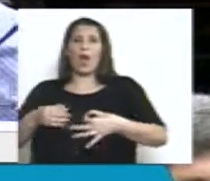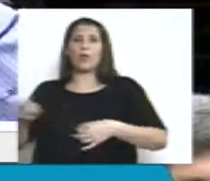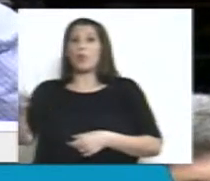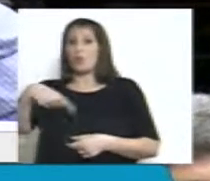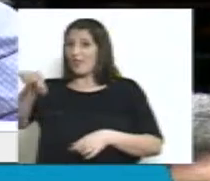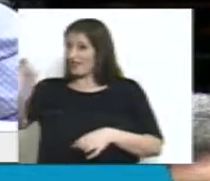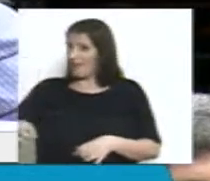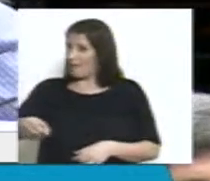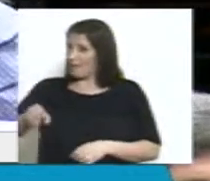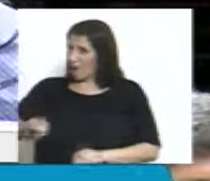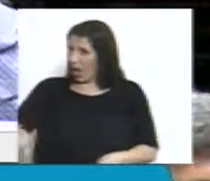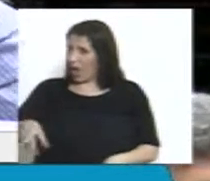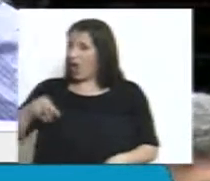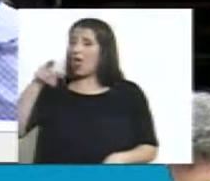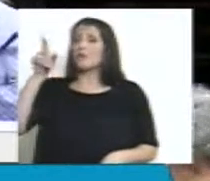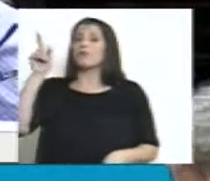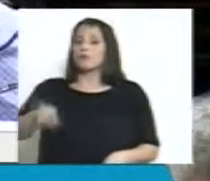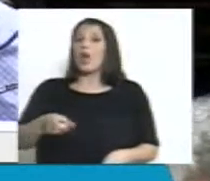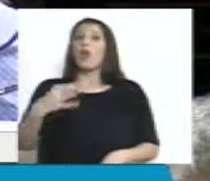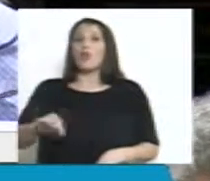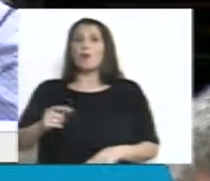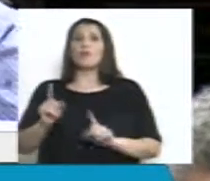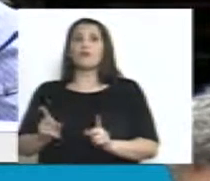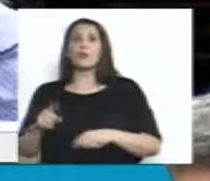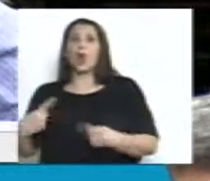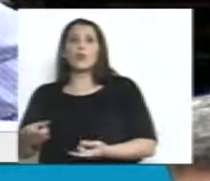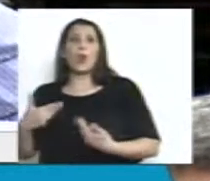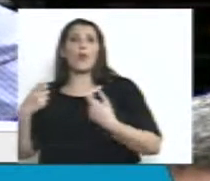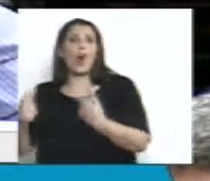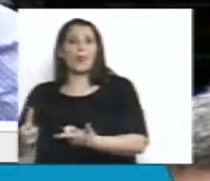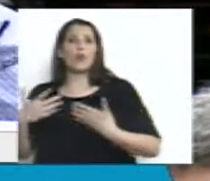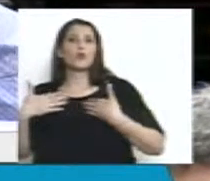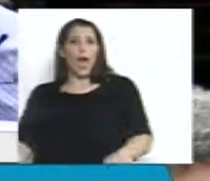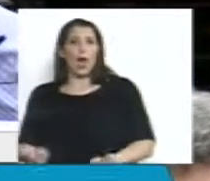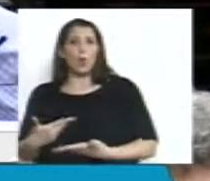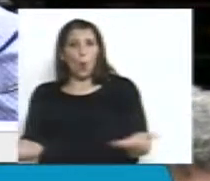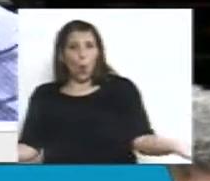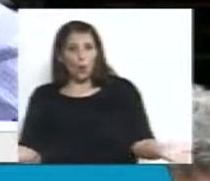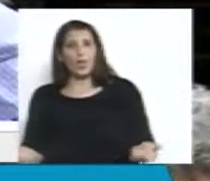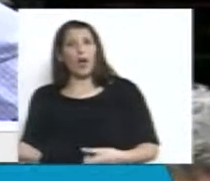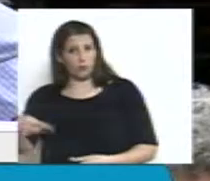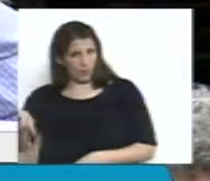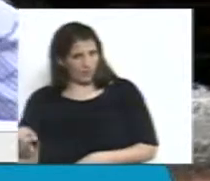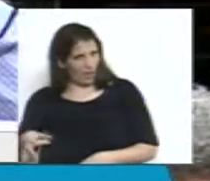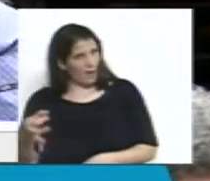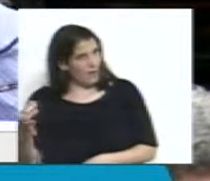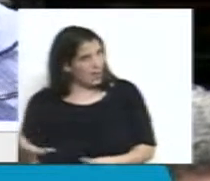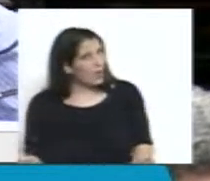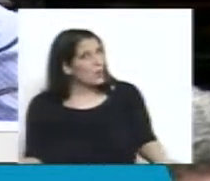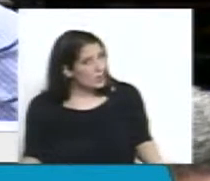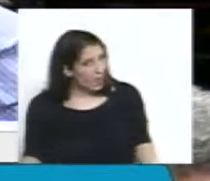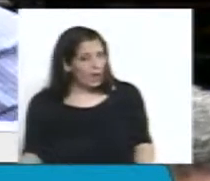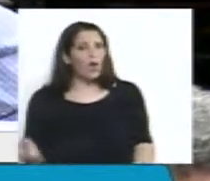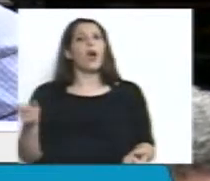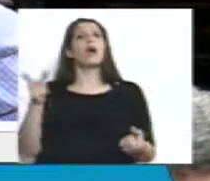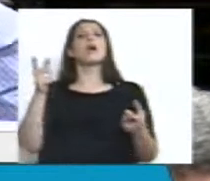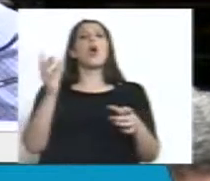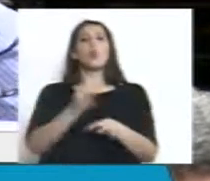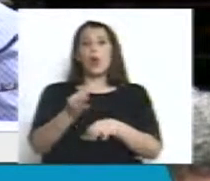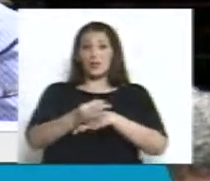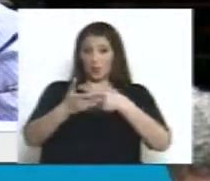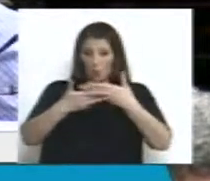está bien, tienen que seguir brindando salud pública, que ustedes saben cómo está, educación pública,